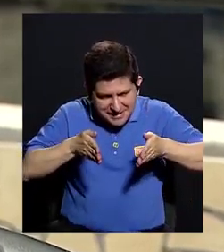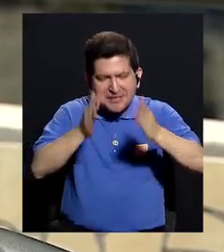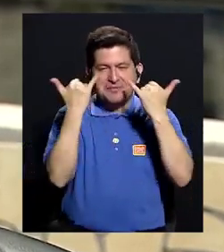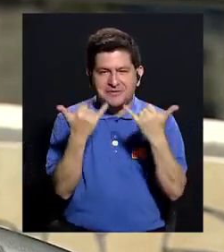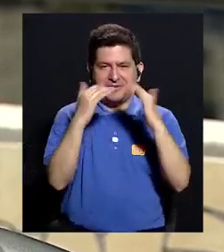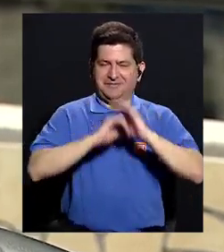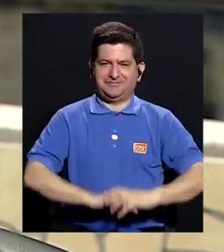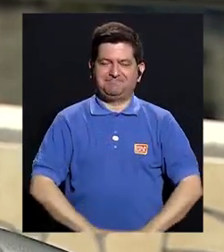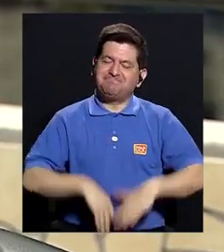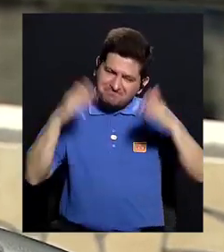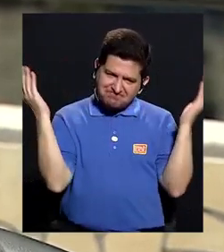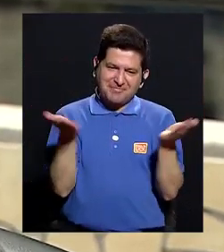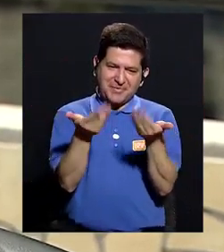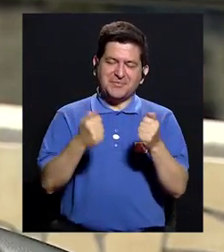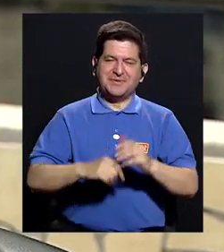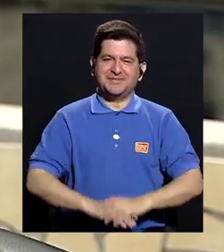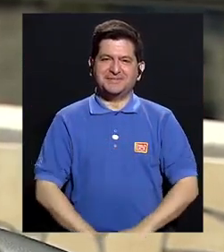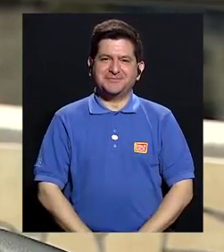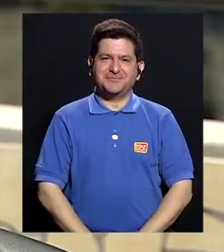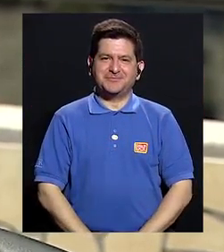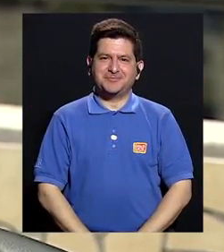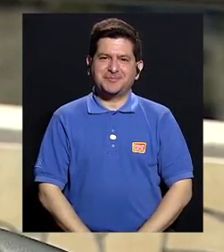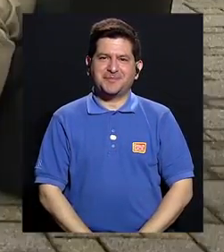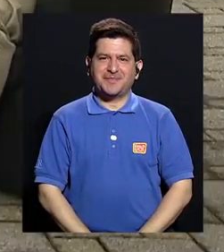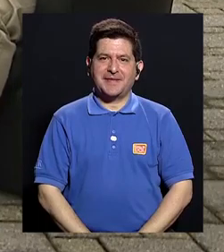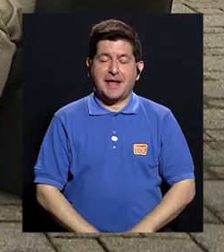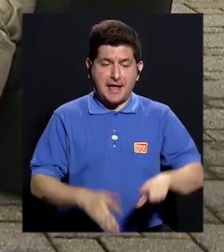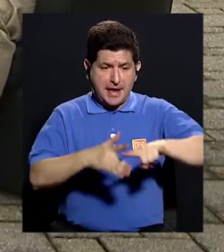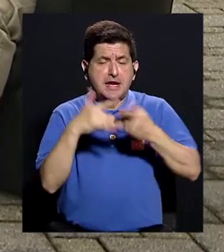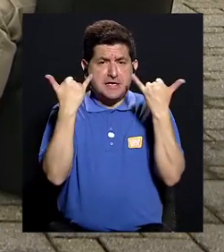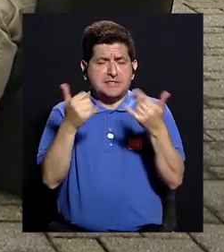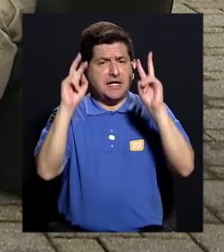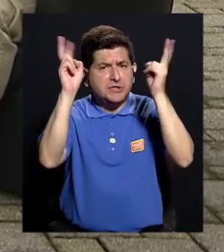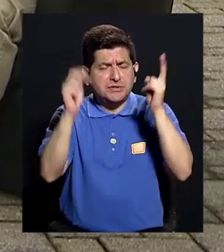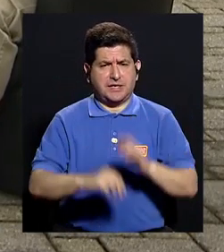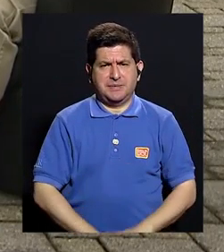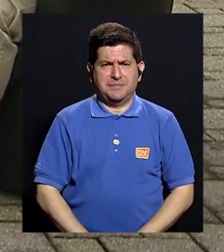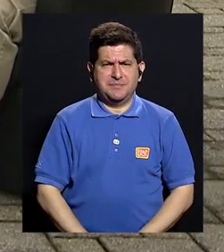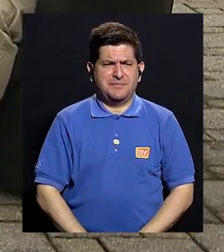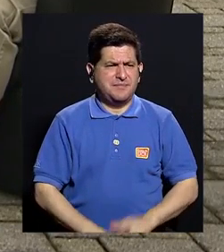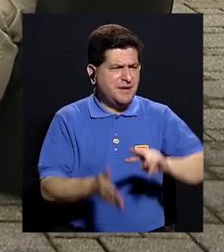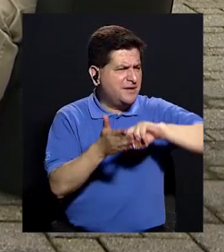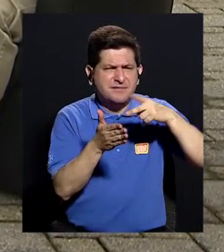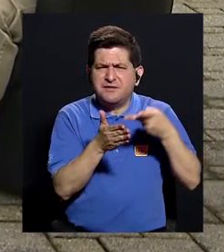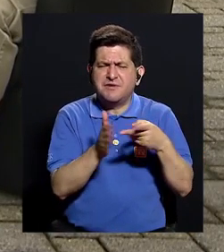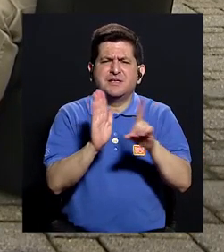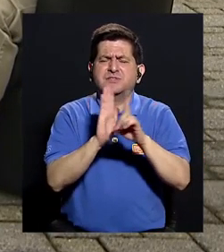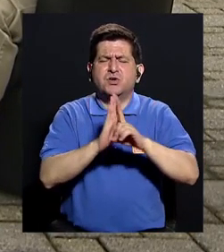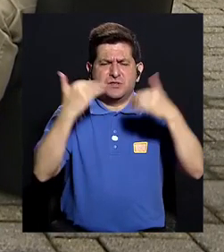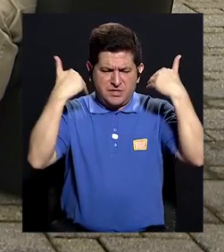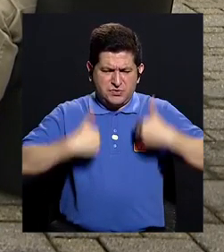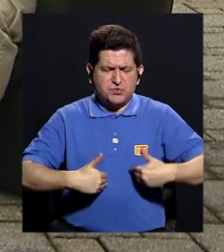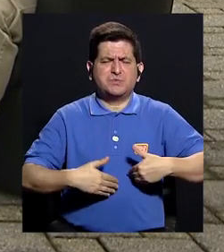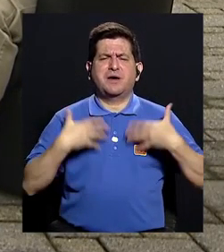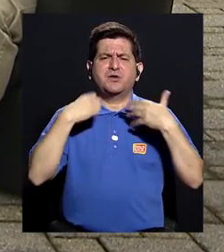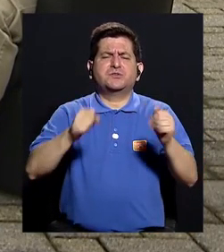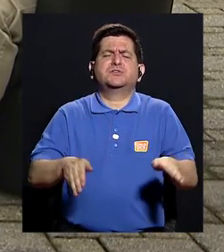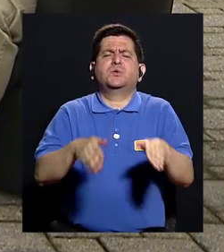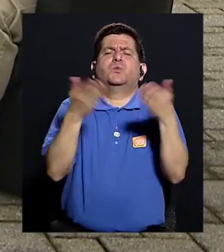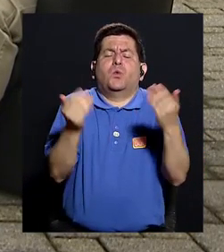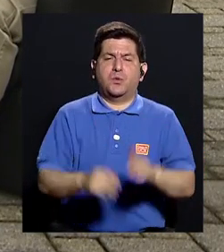haciendo camino ya. Pues bienvenida. Bueno, para entrar en materia, Eda, ¿cómo se pueden definir los derechos humanos en salud?